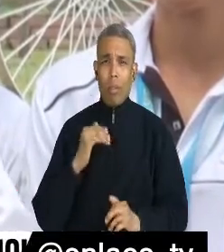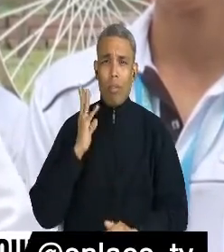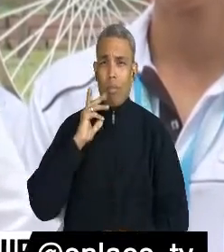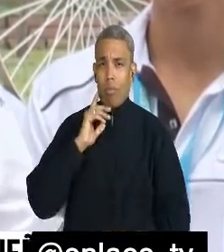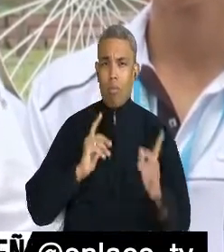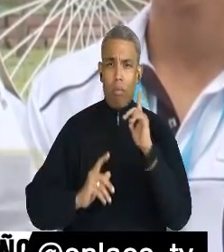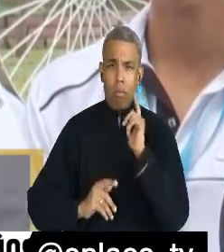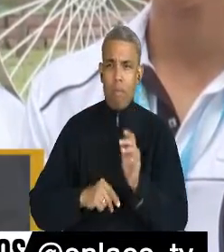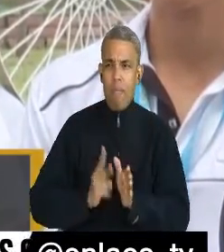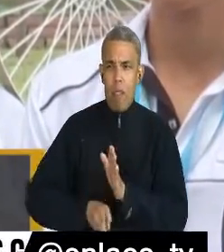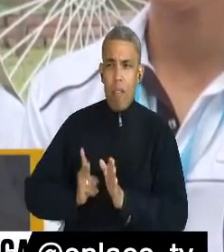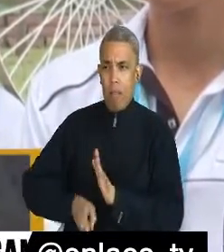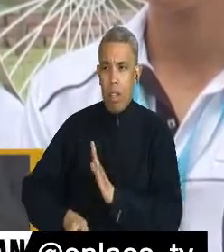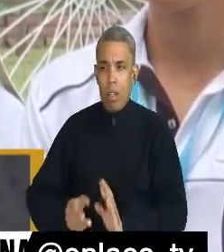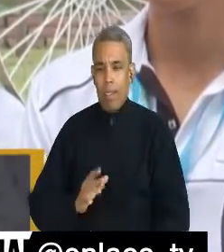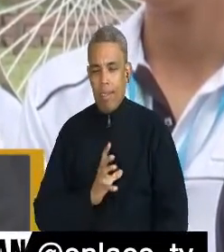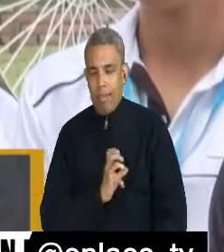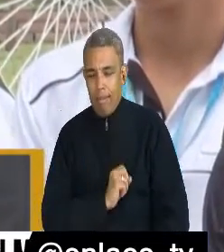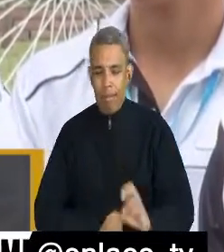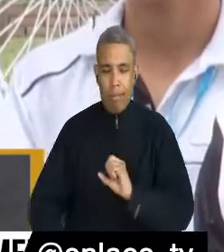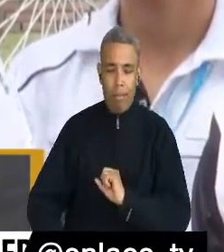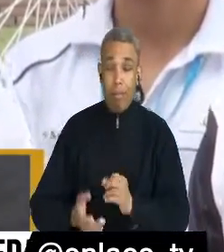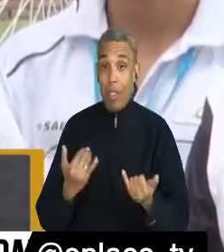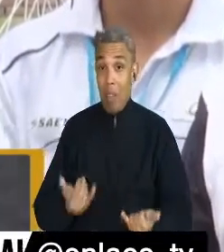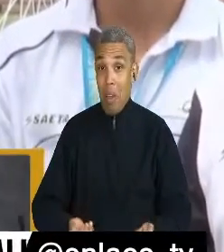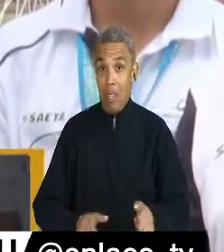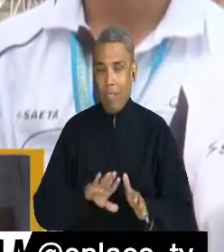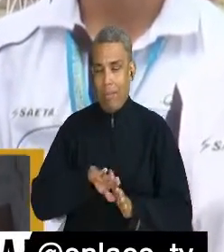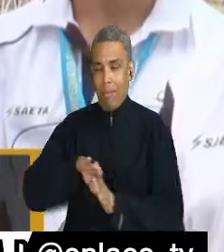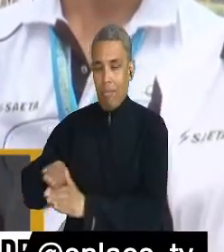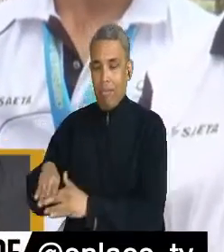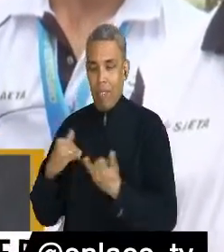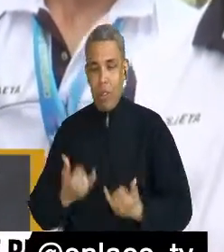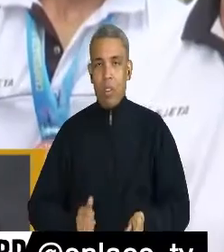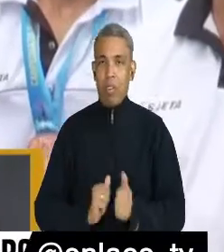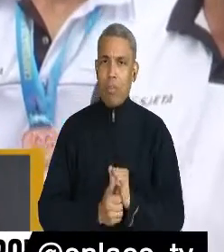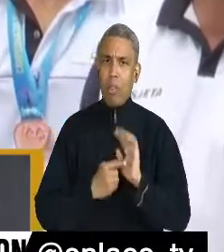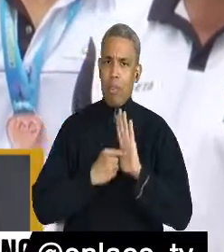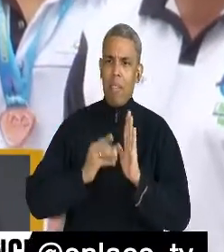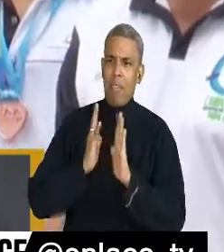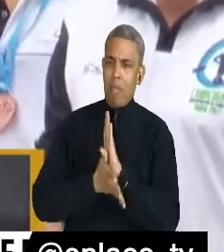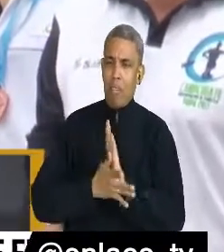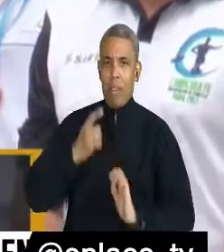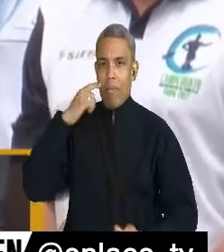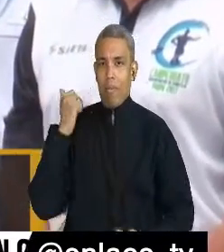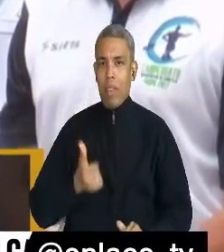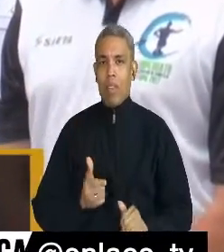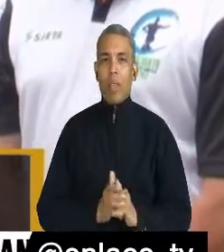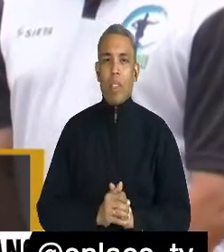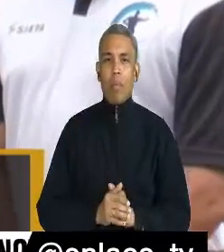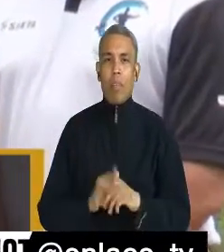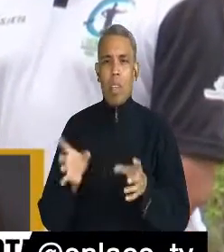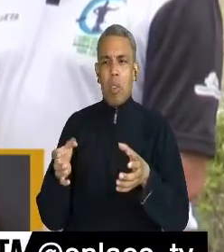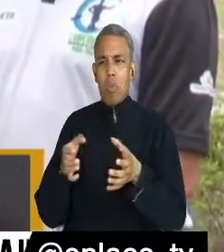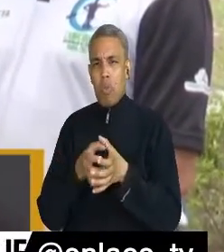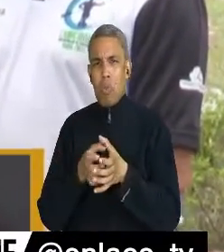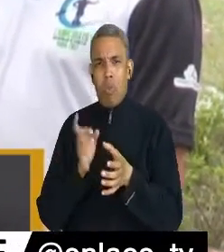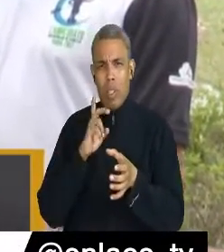últimos días qué grato es presentar esta en los deportes la buena actuación de santander pero particularmente de barrancabermeja